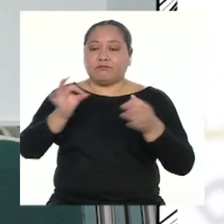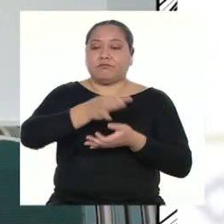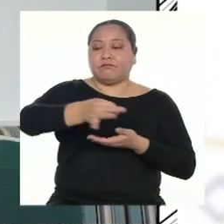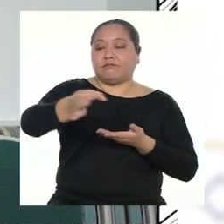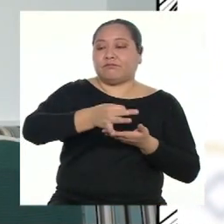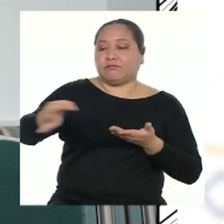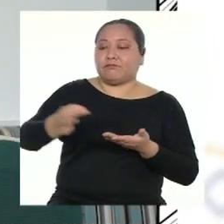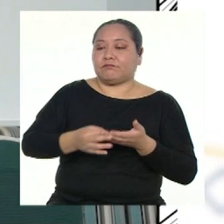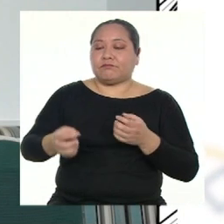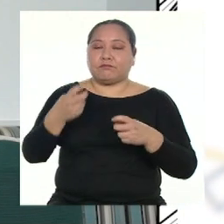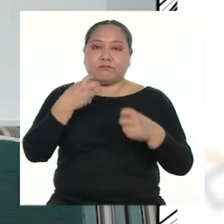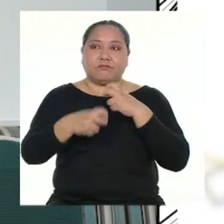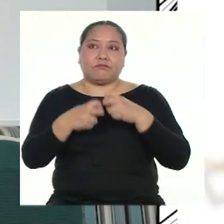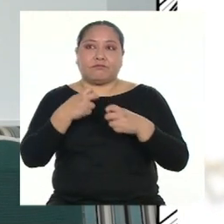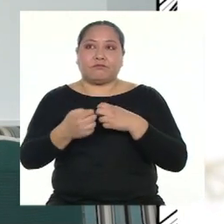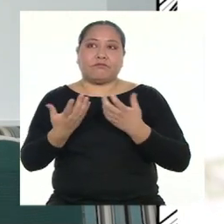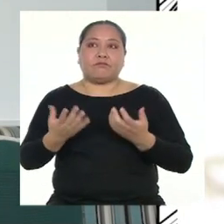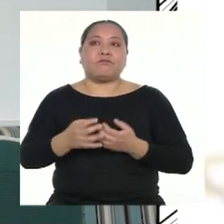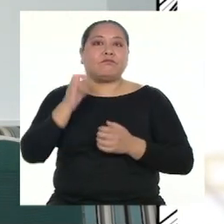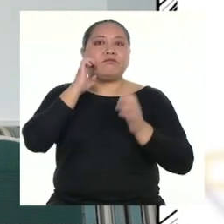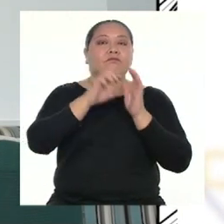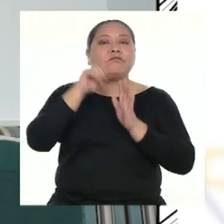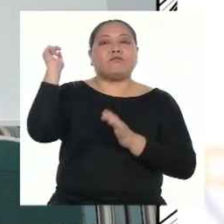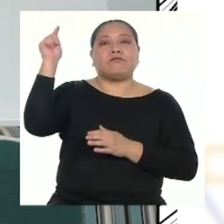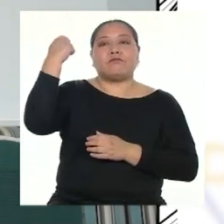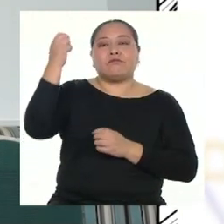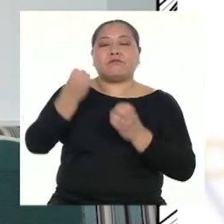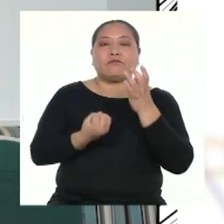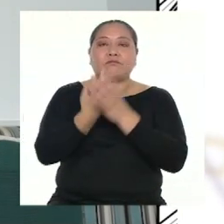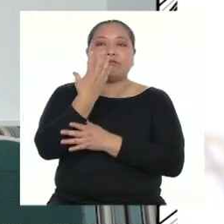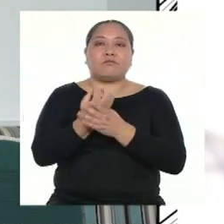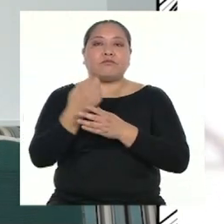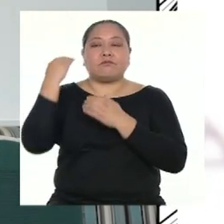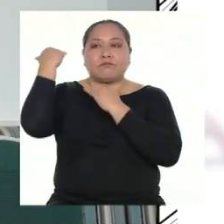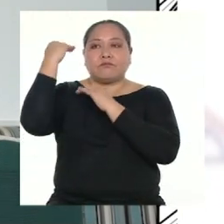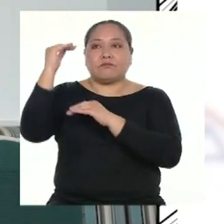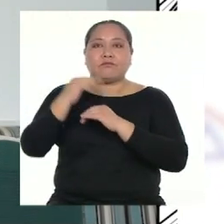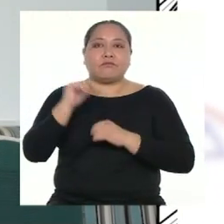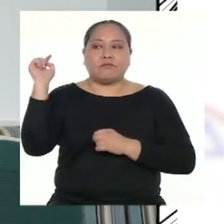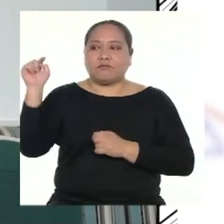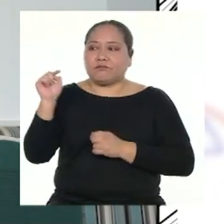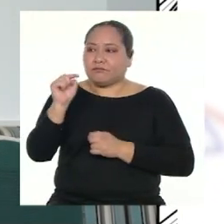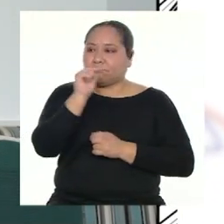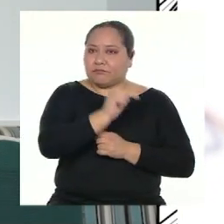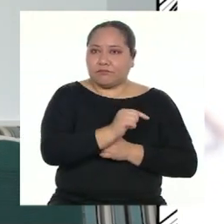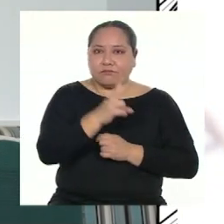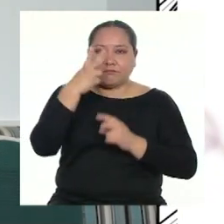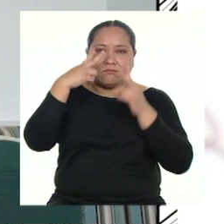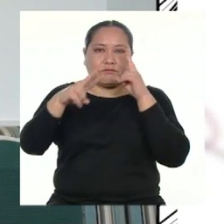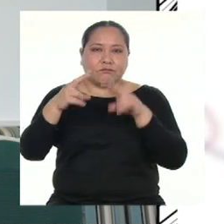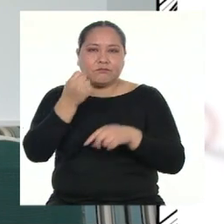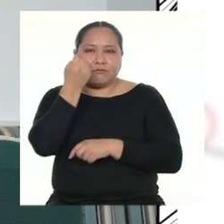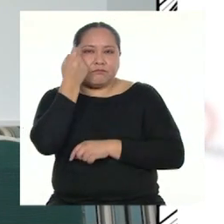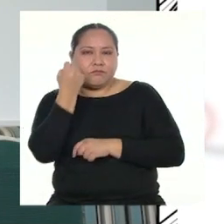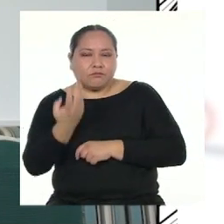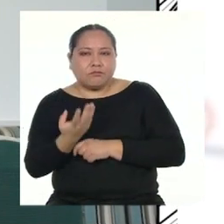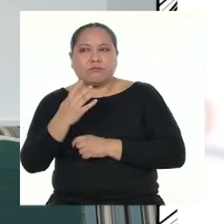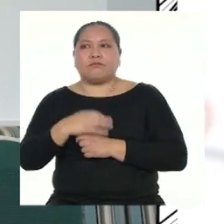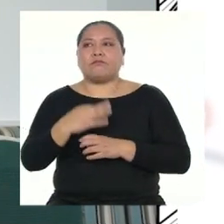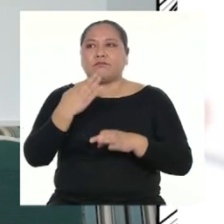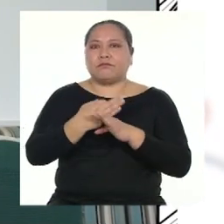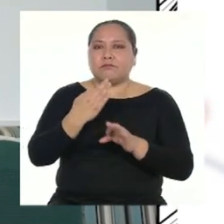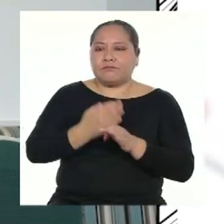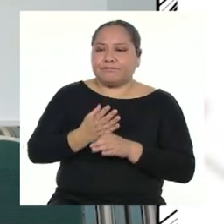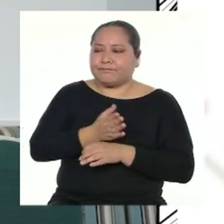tienen problemas de congestión vehicular, como Trujillo, Arequipa, Piura, y eso nos lleva a entender que la forma en la que